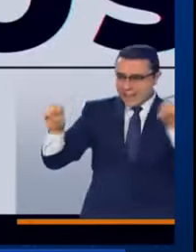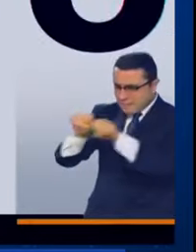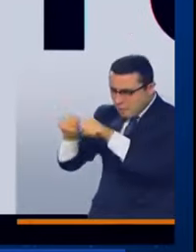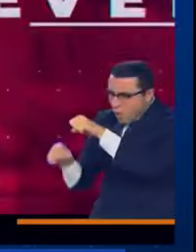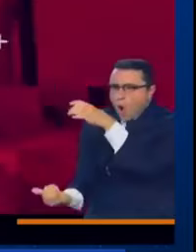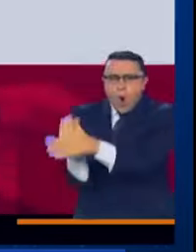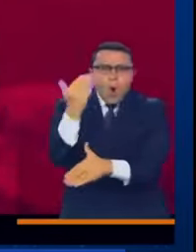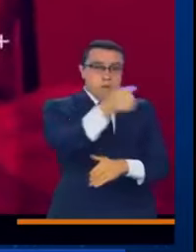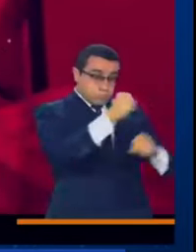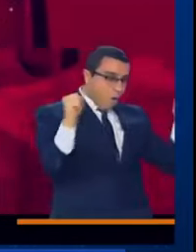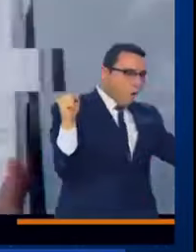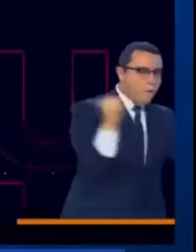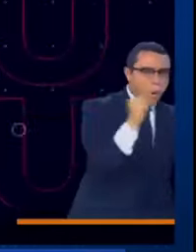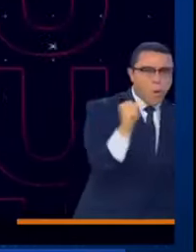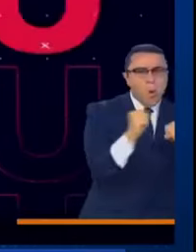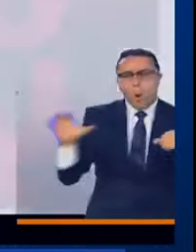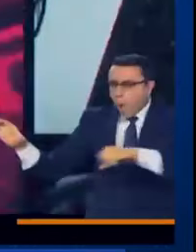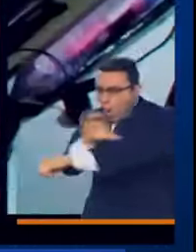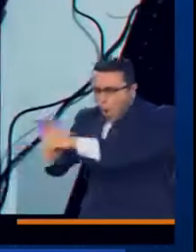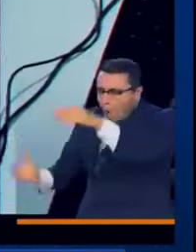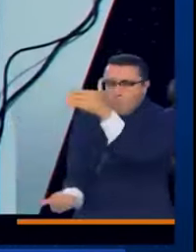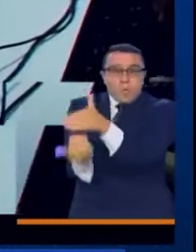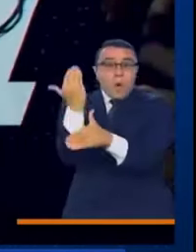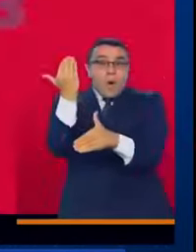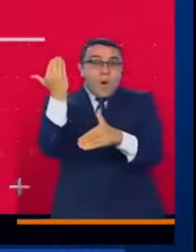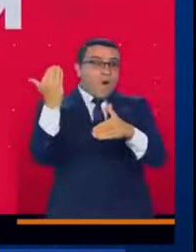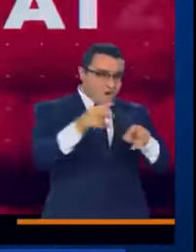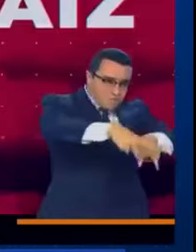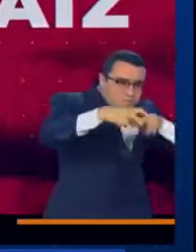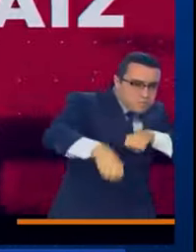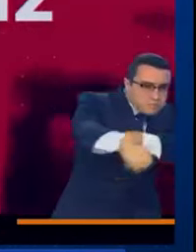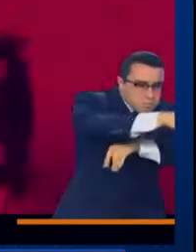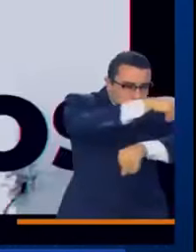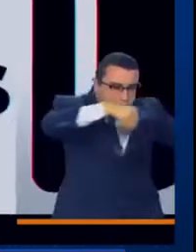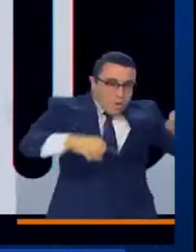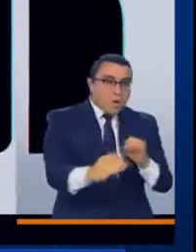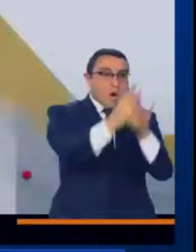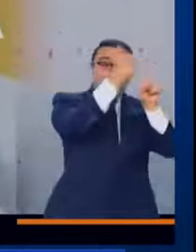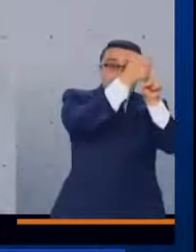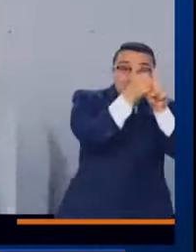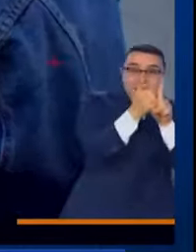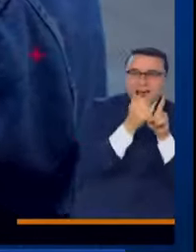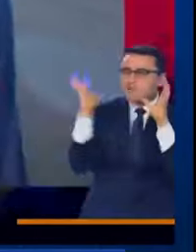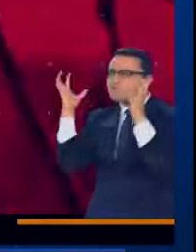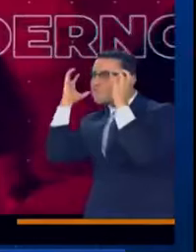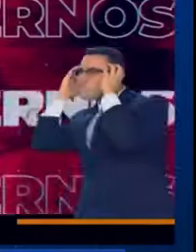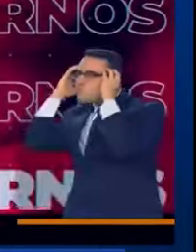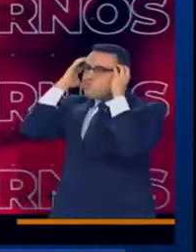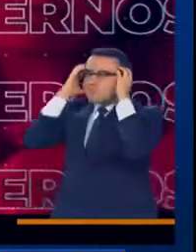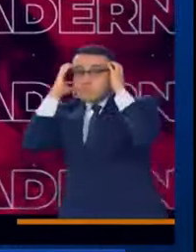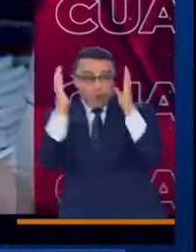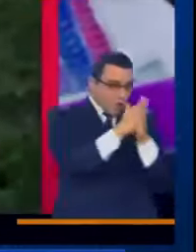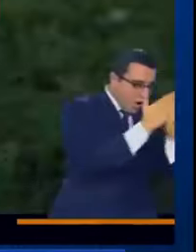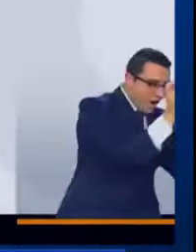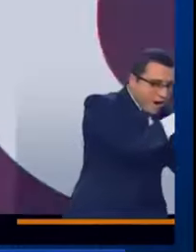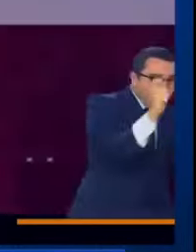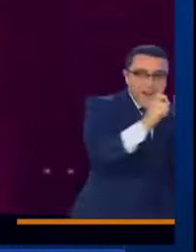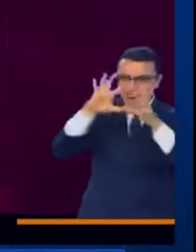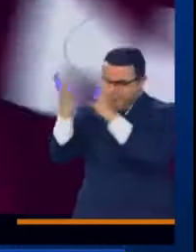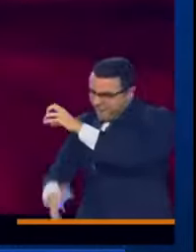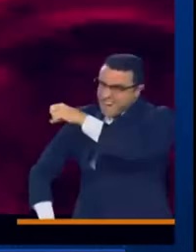ser discrecionalmente para el gobierno, lo que implica que esto, cualquier gobierno ya tiene el marco legal para volver a adelantar estas